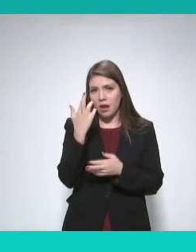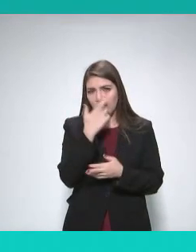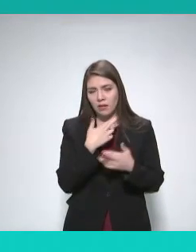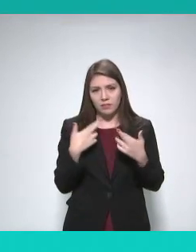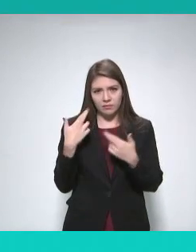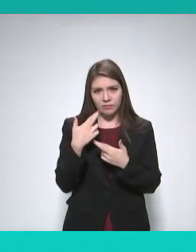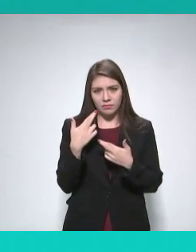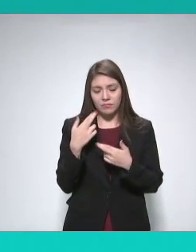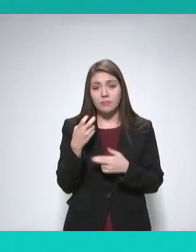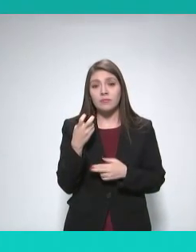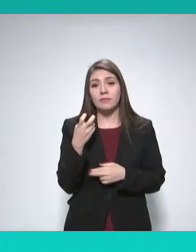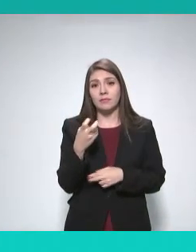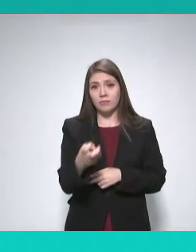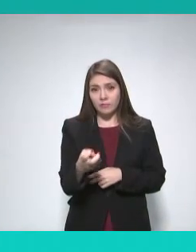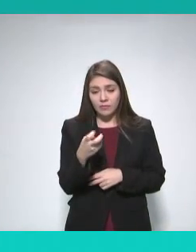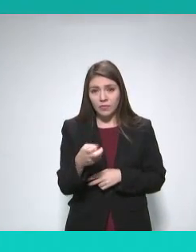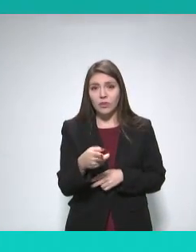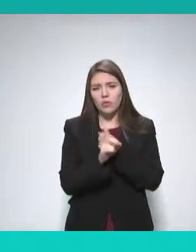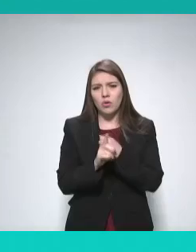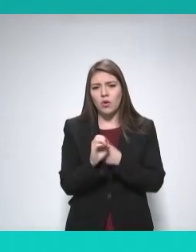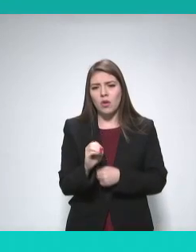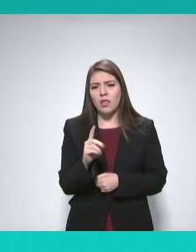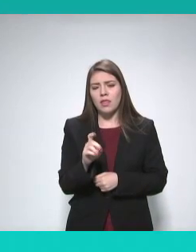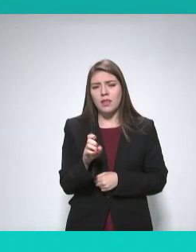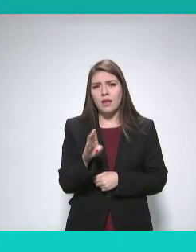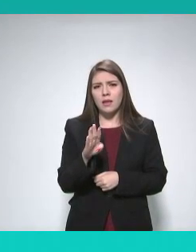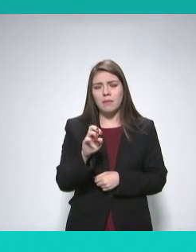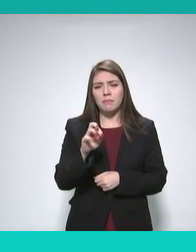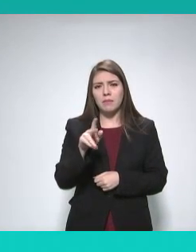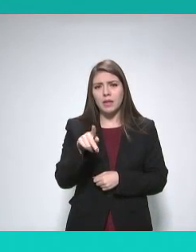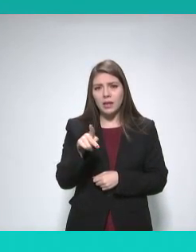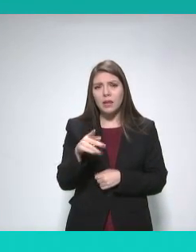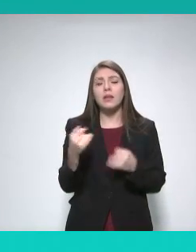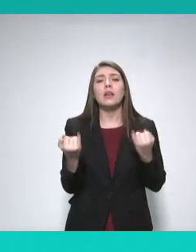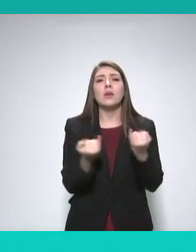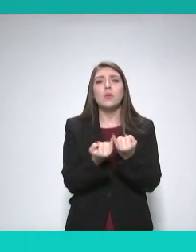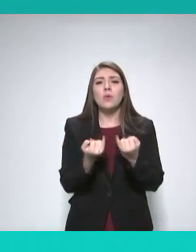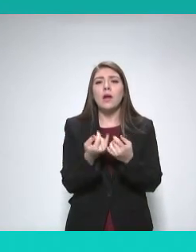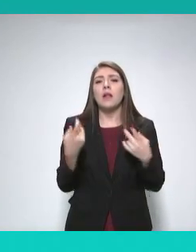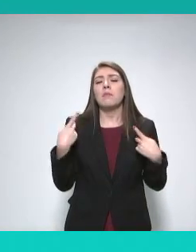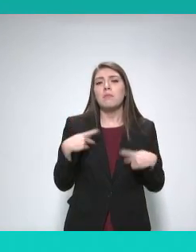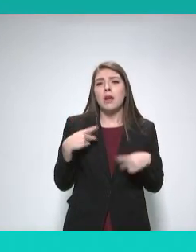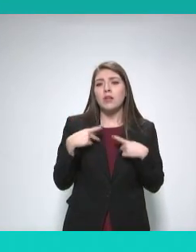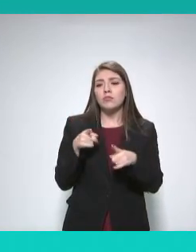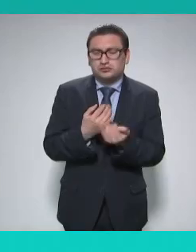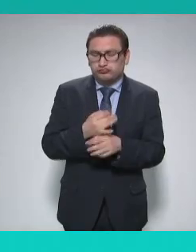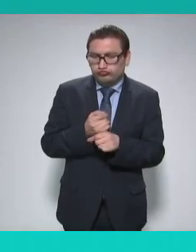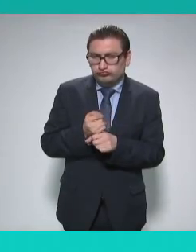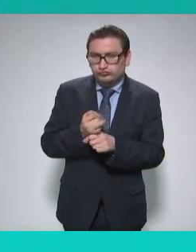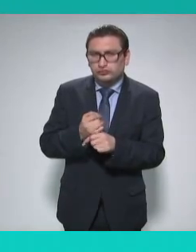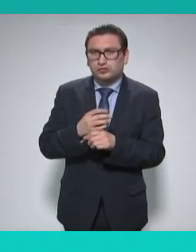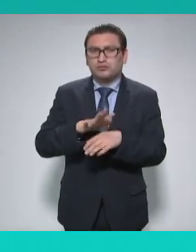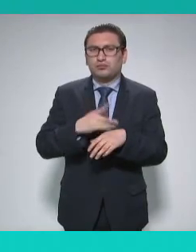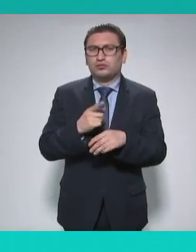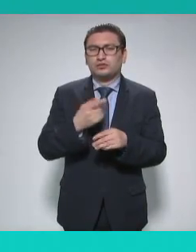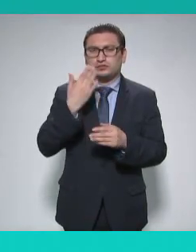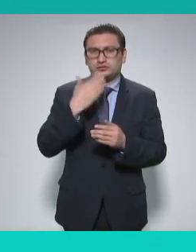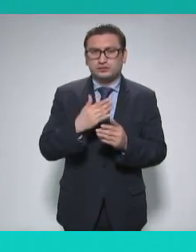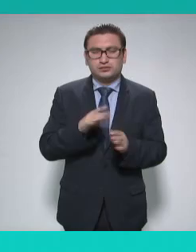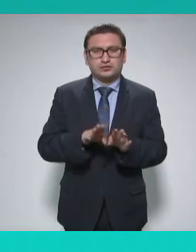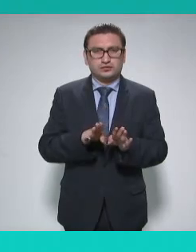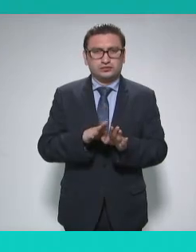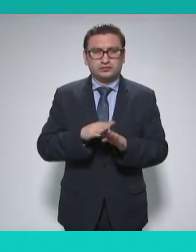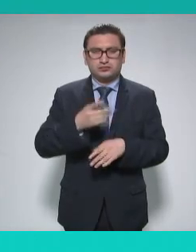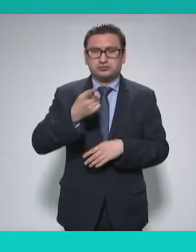instrucción del inai en la fiscalía general de la república debe dar a conocer los nombres de funcionarios y exfuncionarios llamados a declarar por el caso